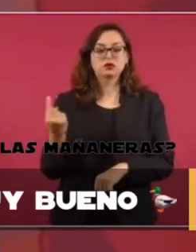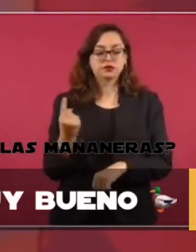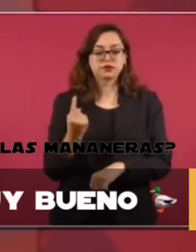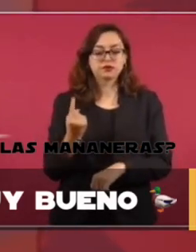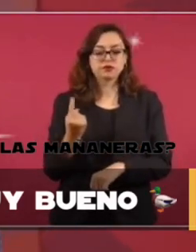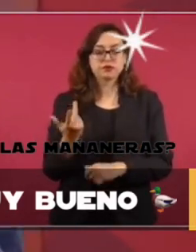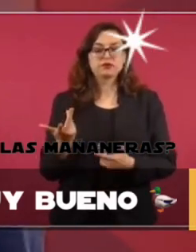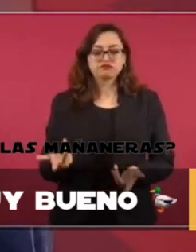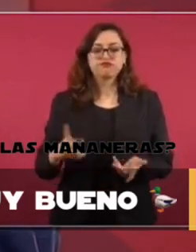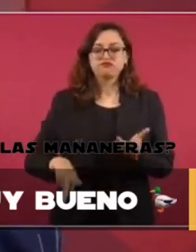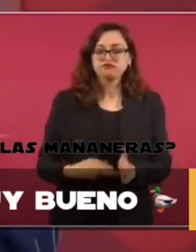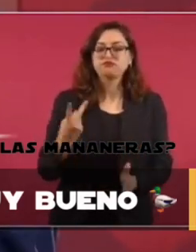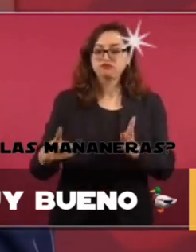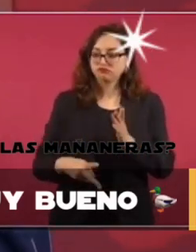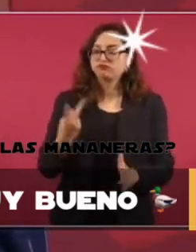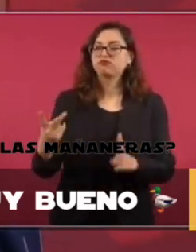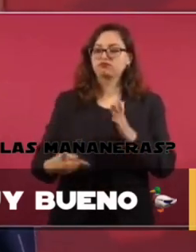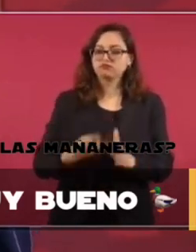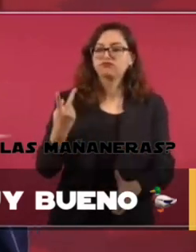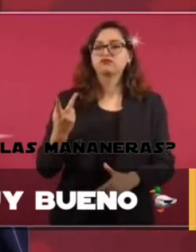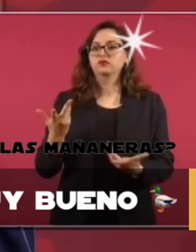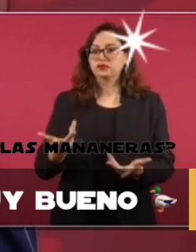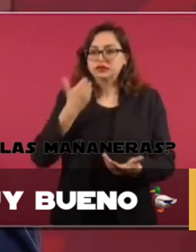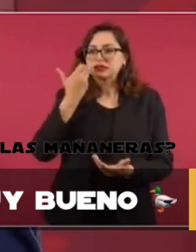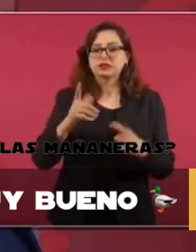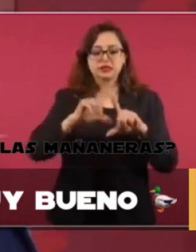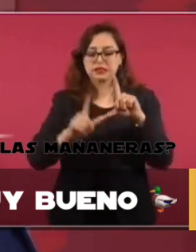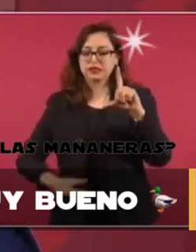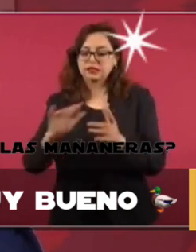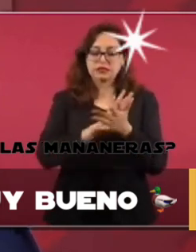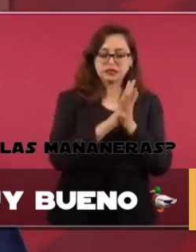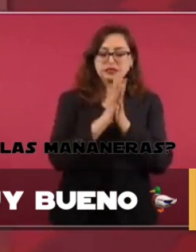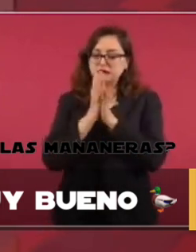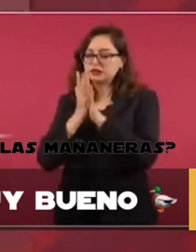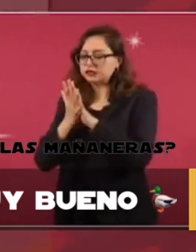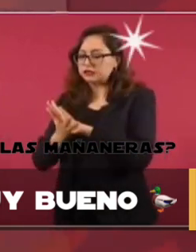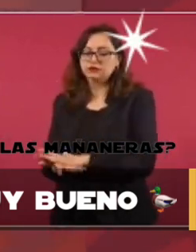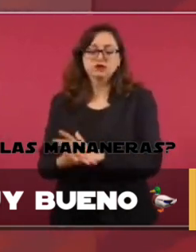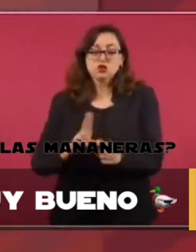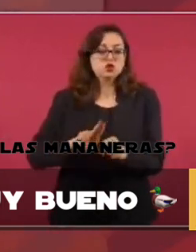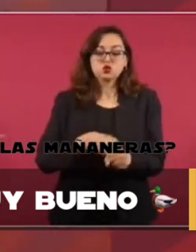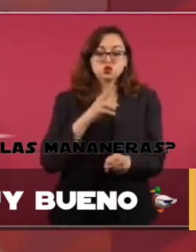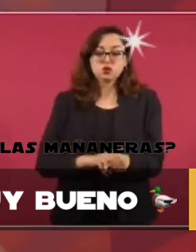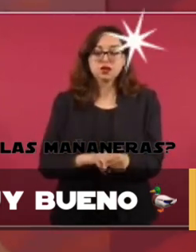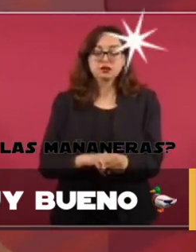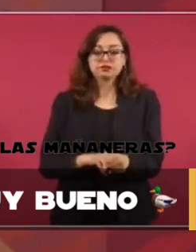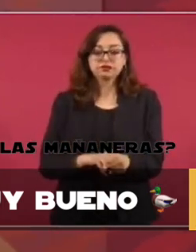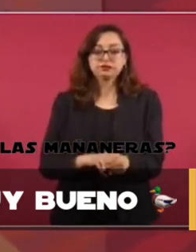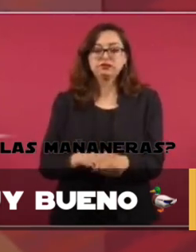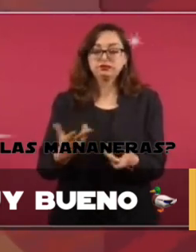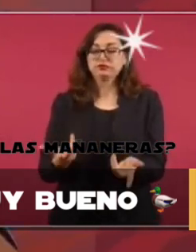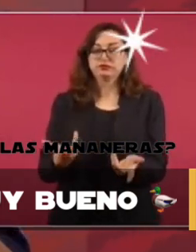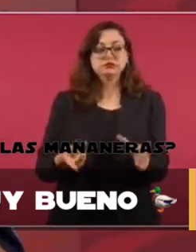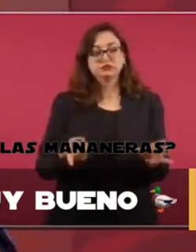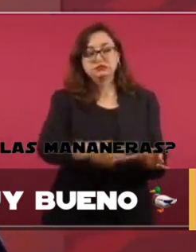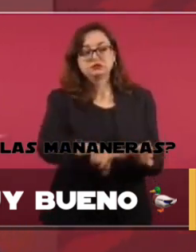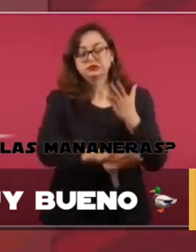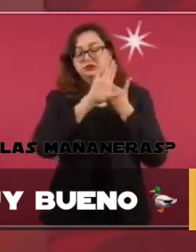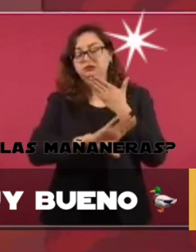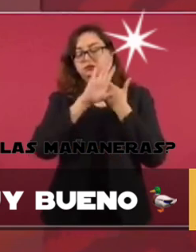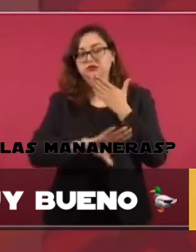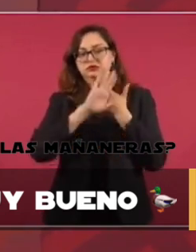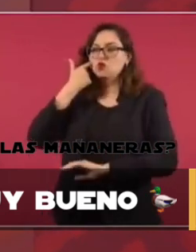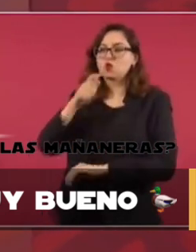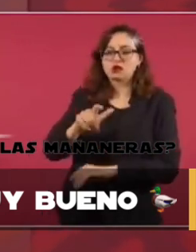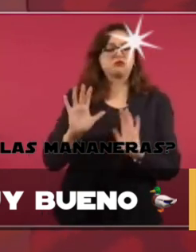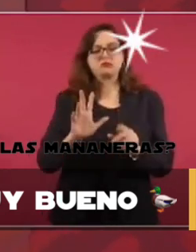si se está impulsando una transformación, pues es natural que exista una oposición, que